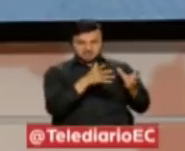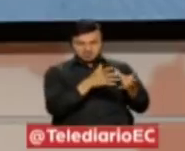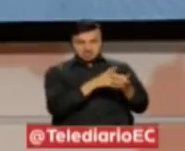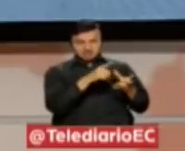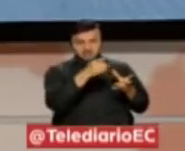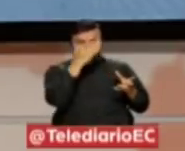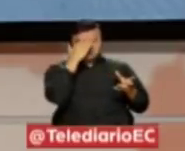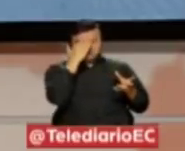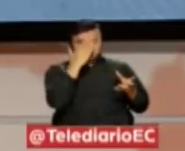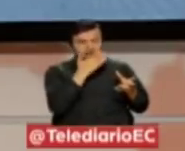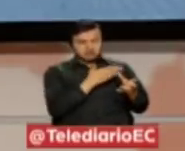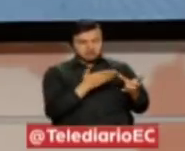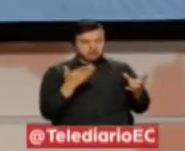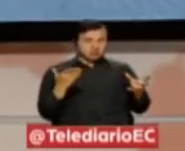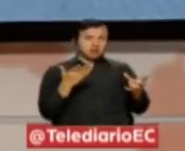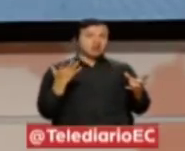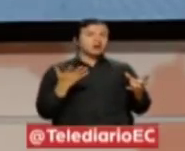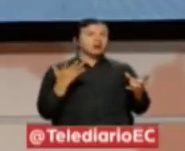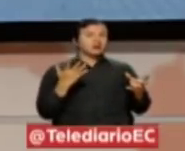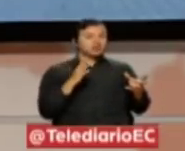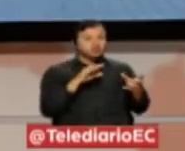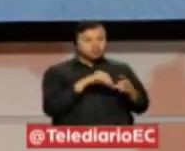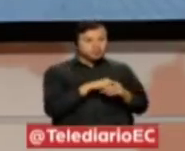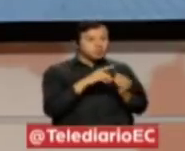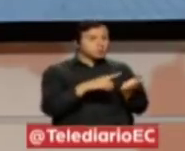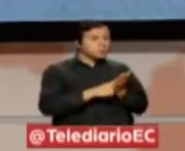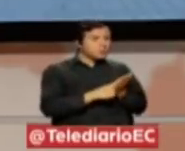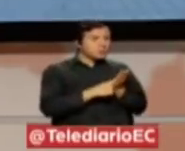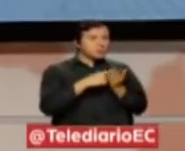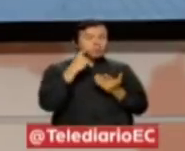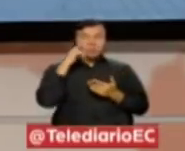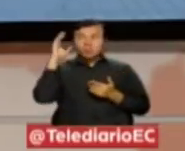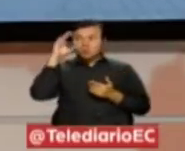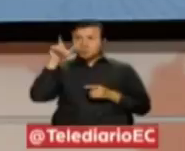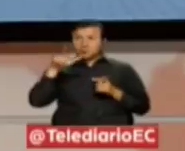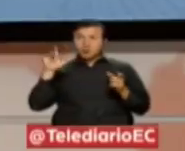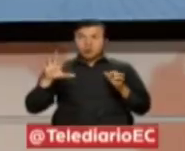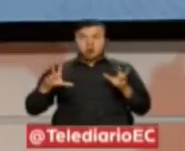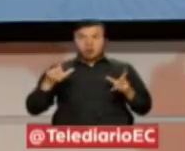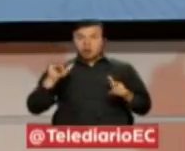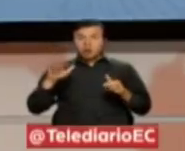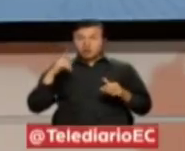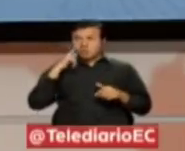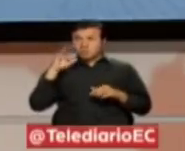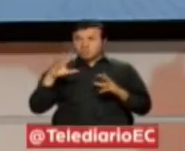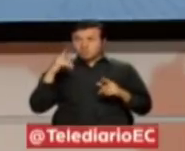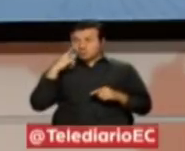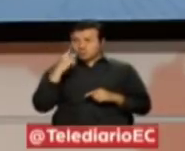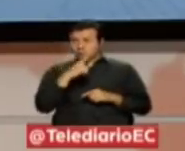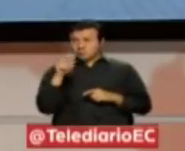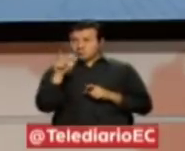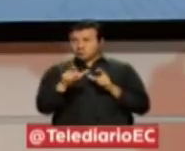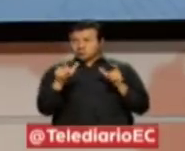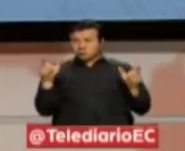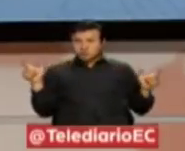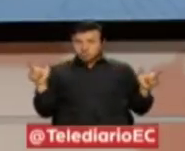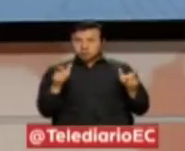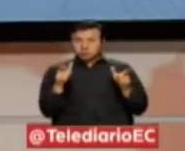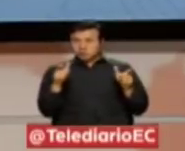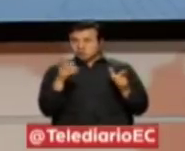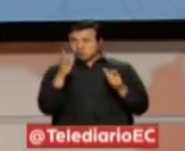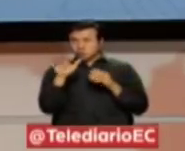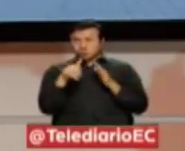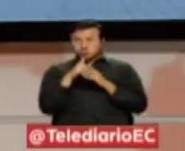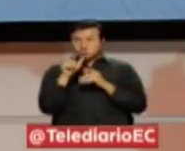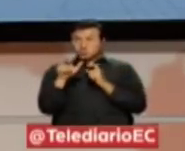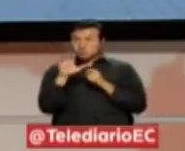establecer casos que pudieran dar con los responsables de temas ligados a la corrupción, con personajes absolutamente vinculados con la